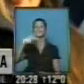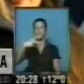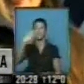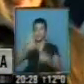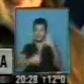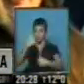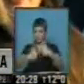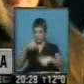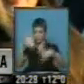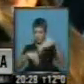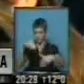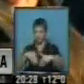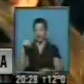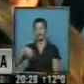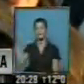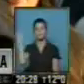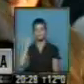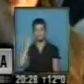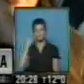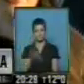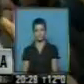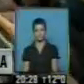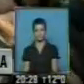electoral en los comicios. Escuchamos los testimonios.